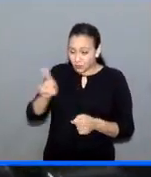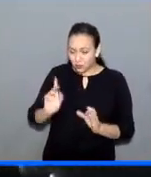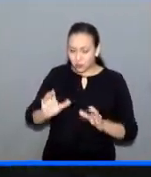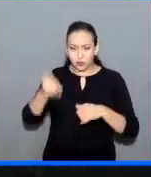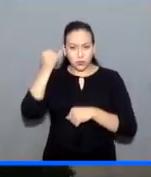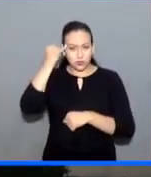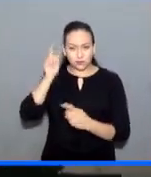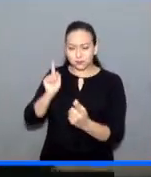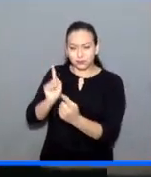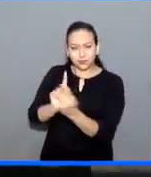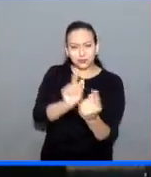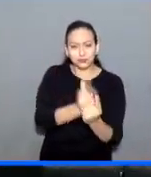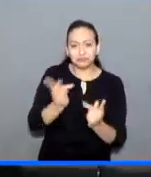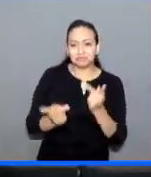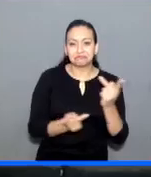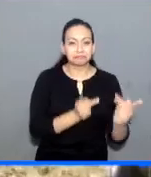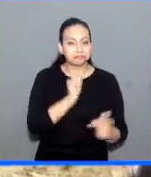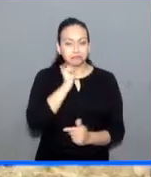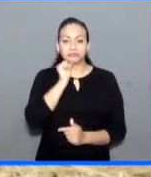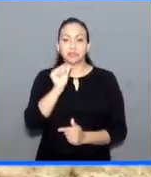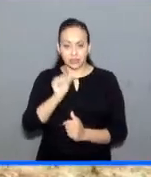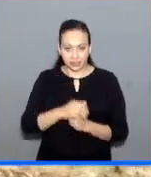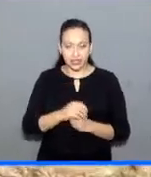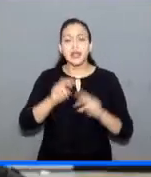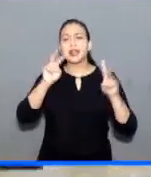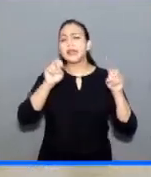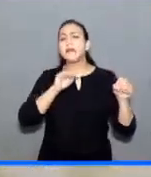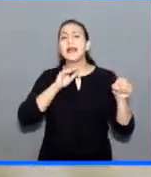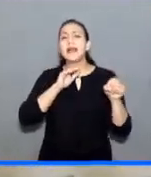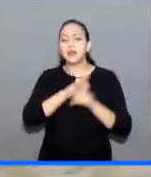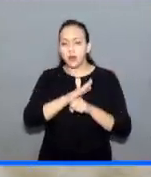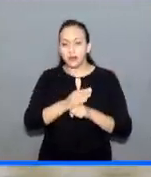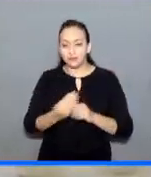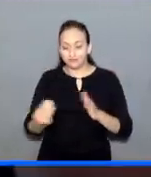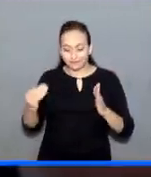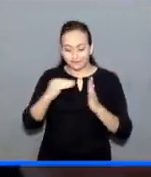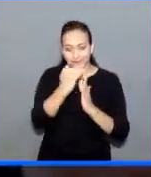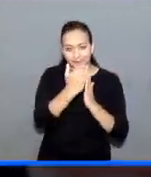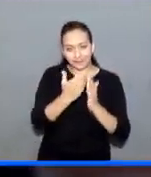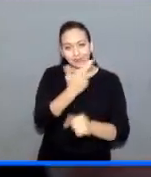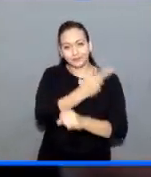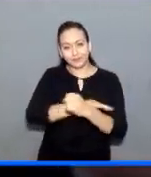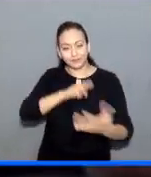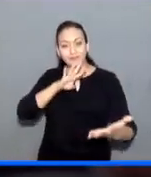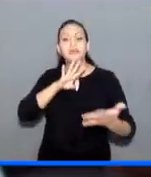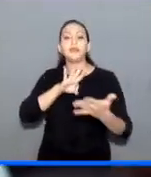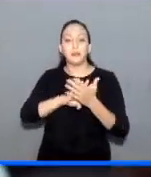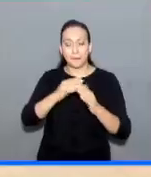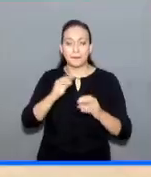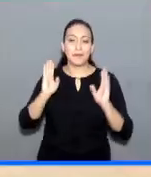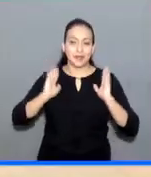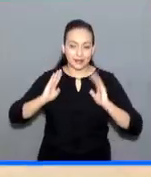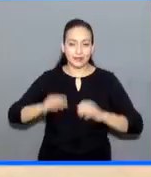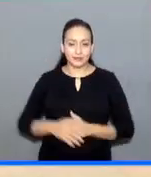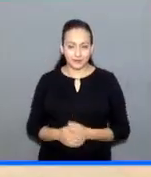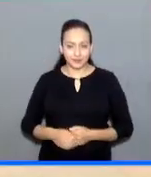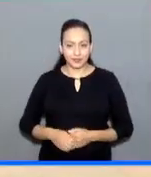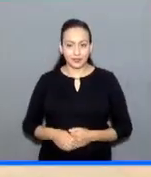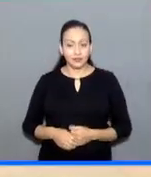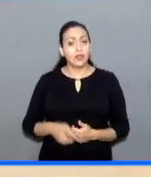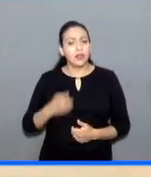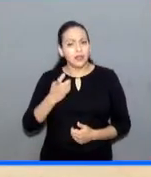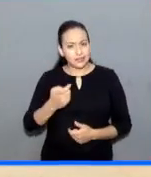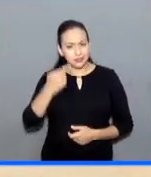indígenas y afromexicanas con relación al Código Militar de Procedimientos Penales. Para dar cumplimiento a este